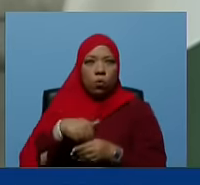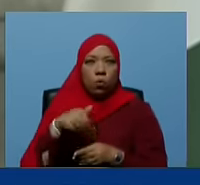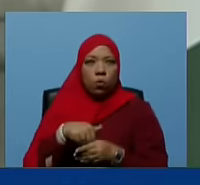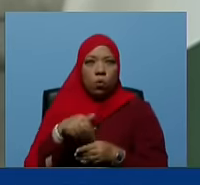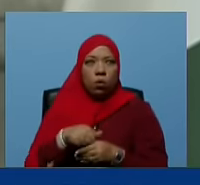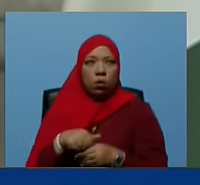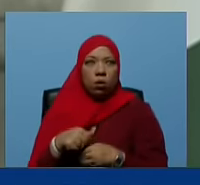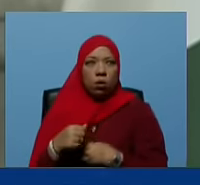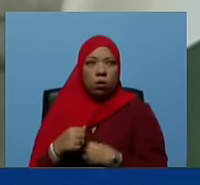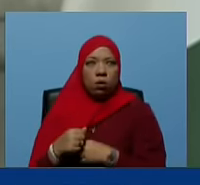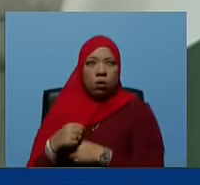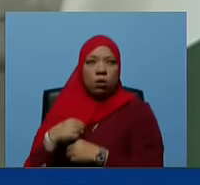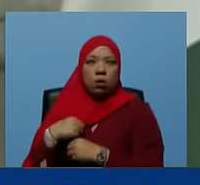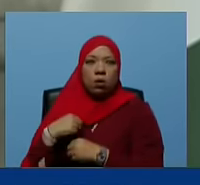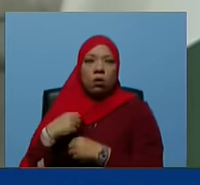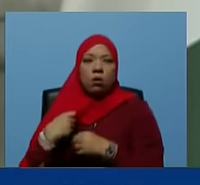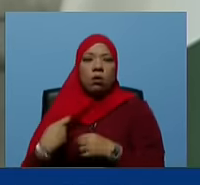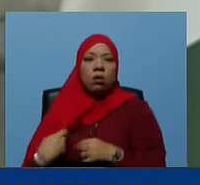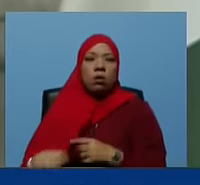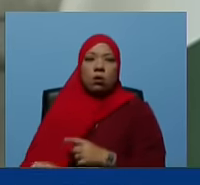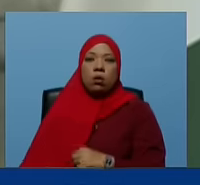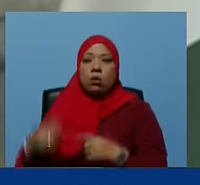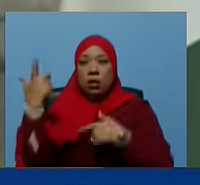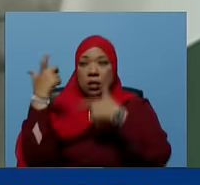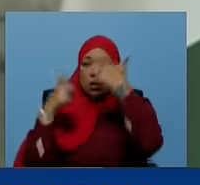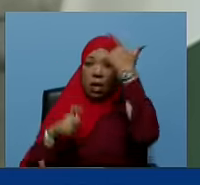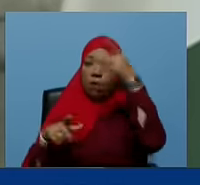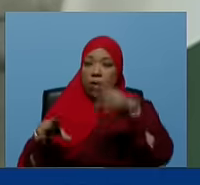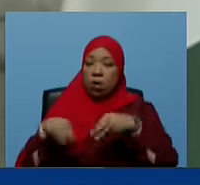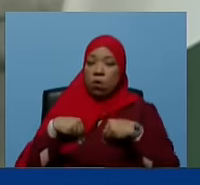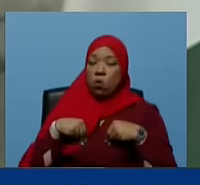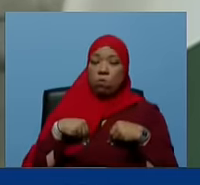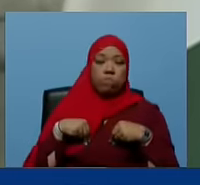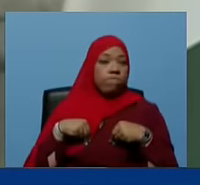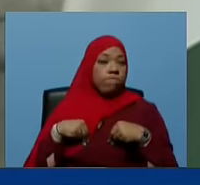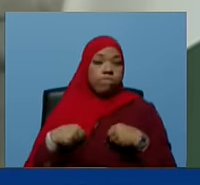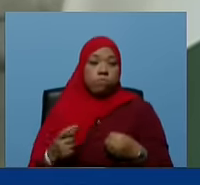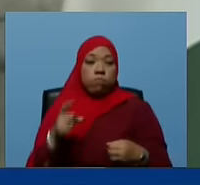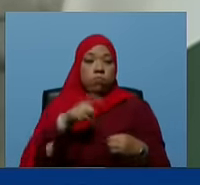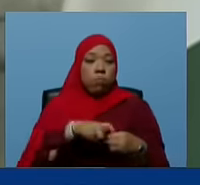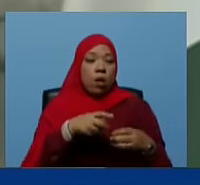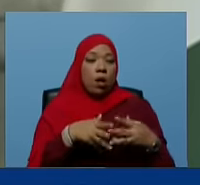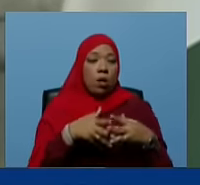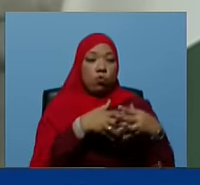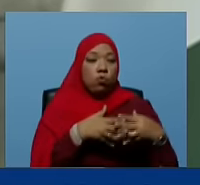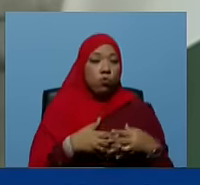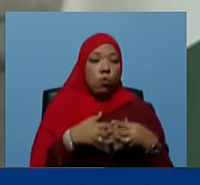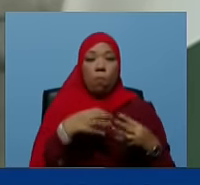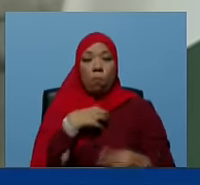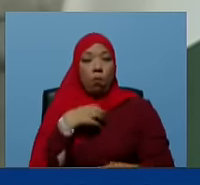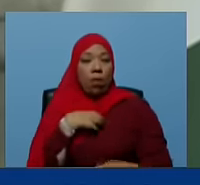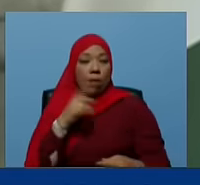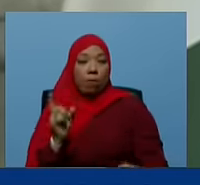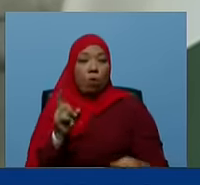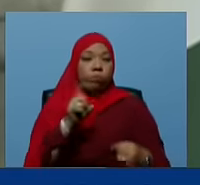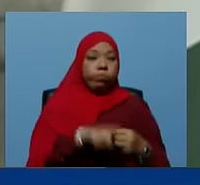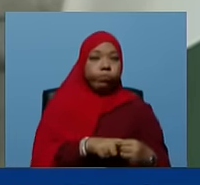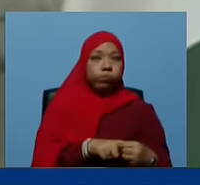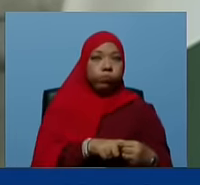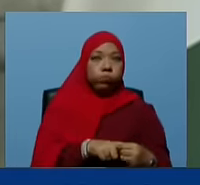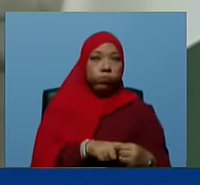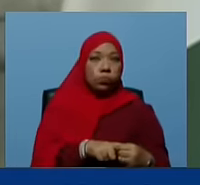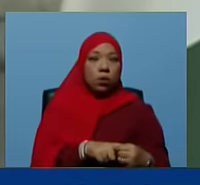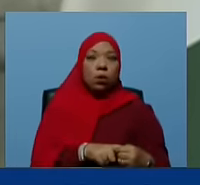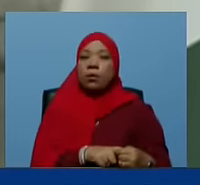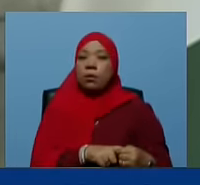Presidente Chávez dijo, no nos metemos en ese asunto. Es un asunto de Estados Unidos y sus instituciones. No, nosotros